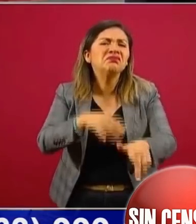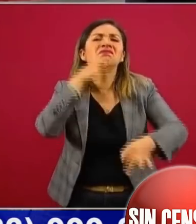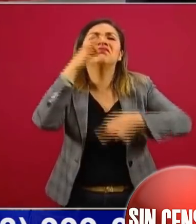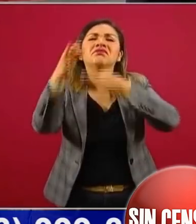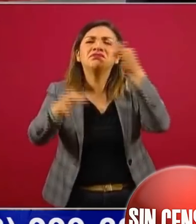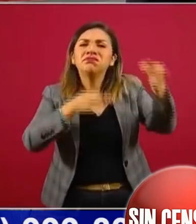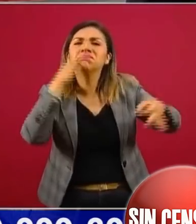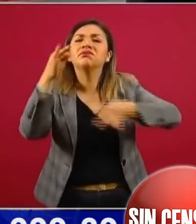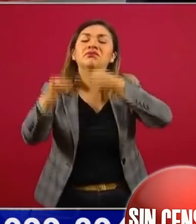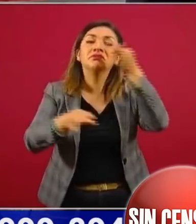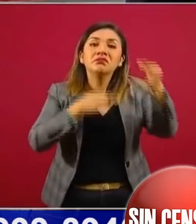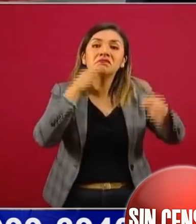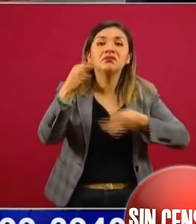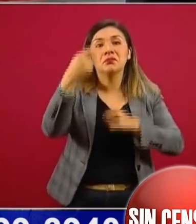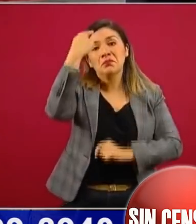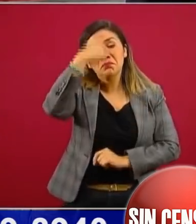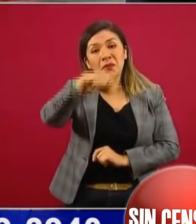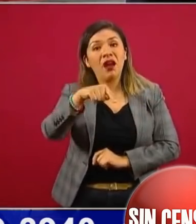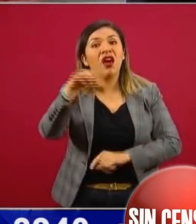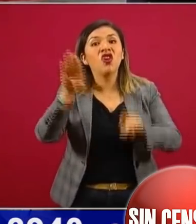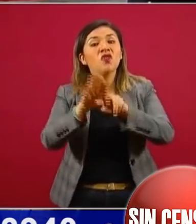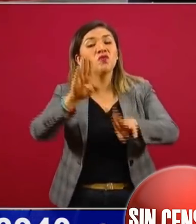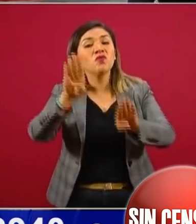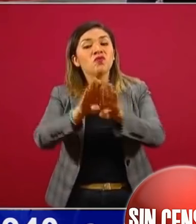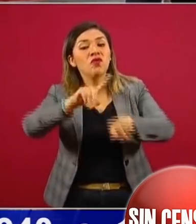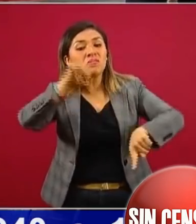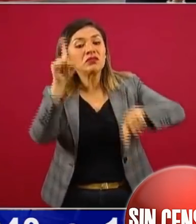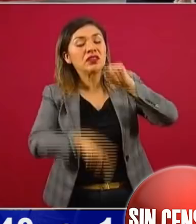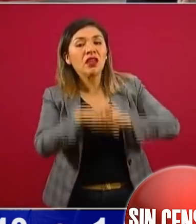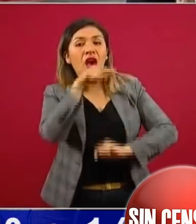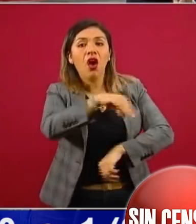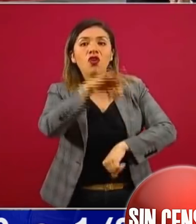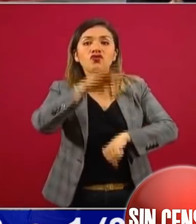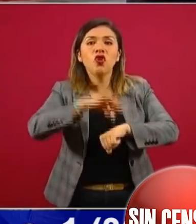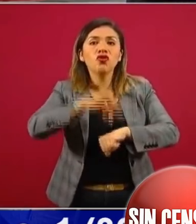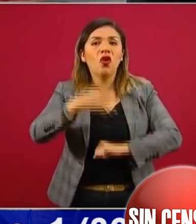demeritar al doctor Hugo López-Gatell.